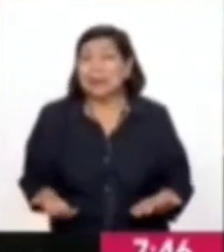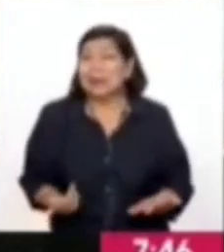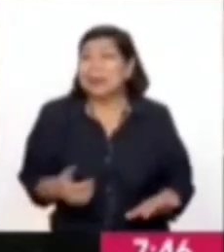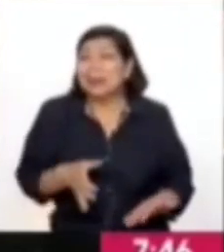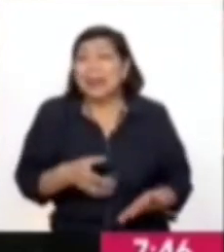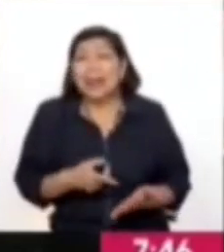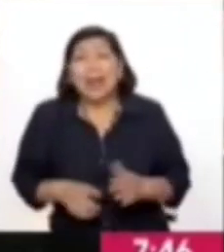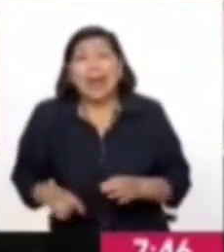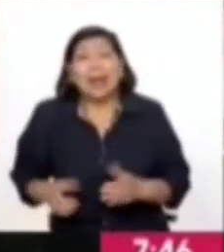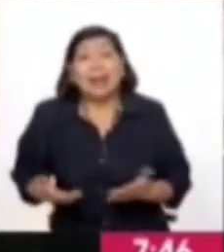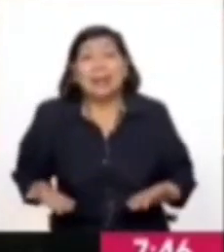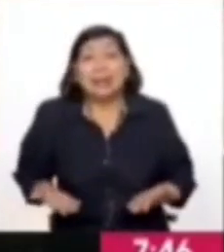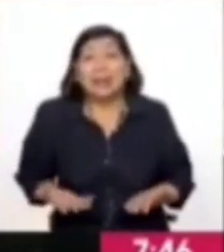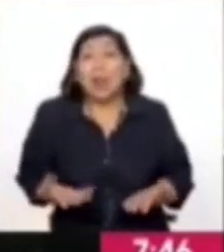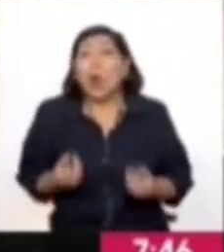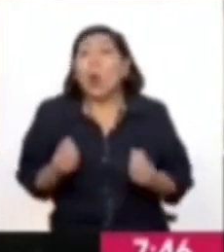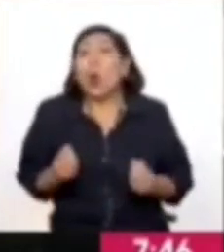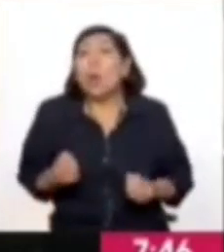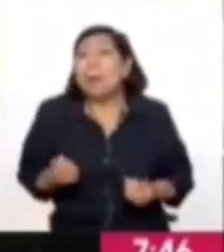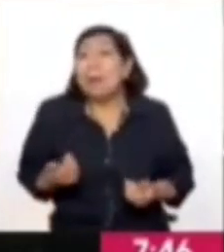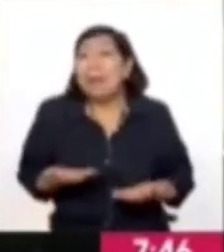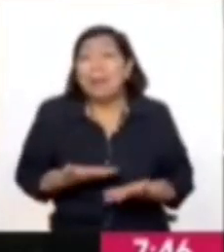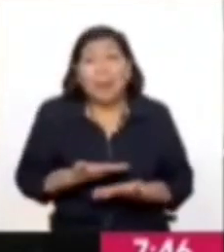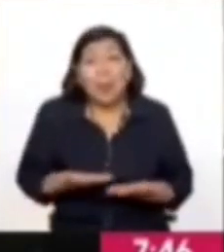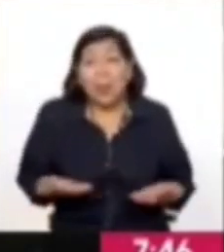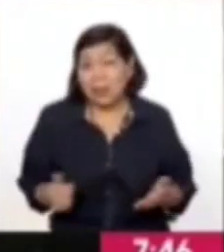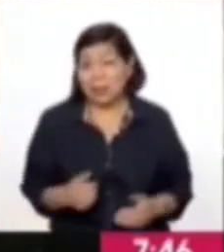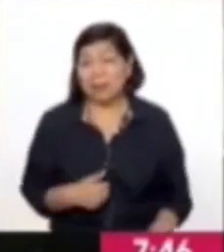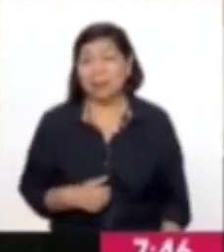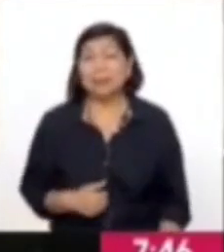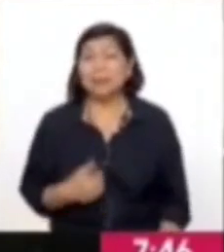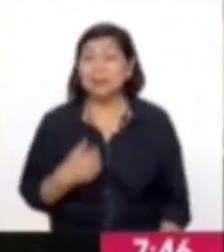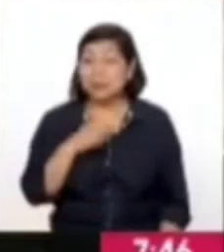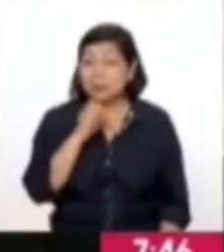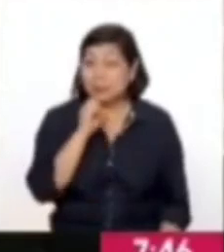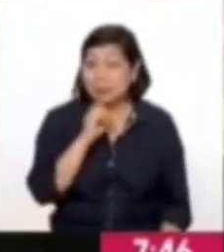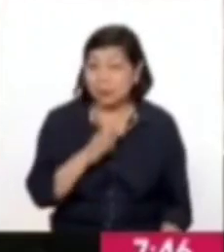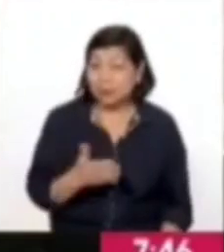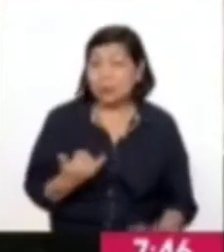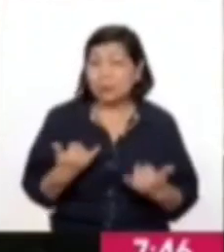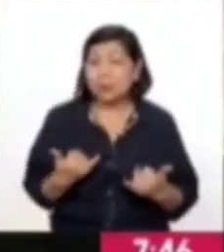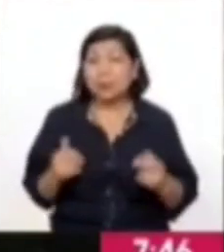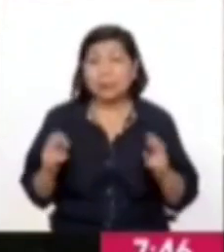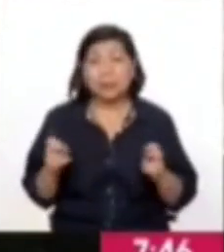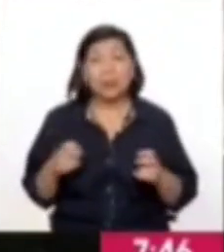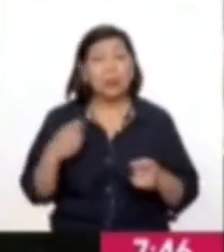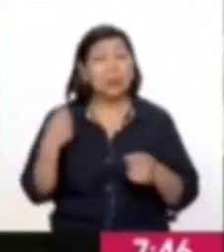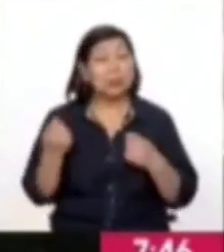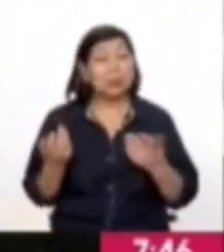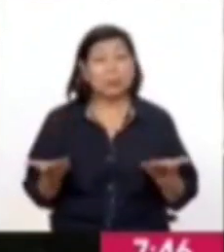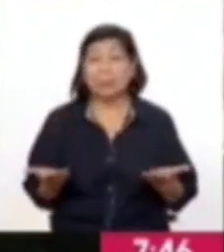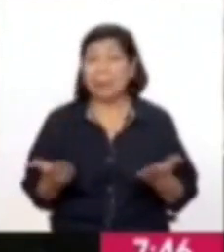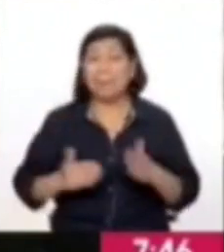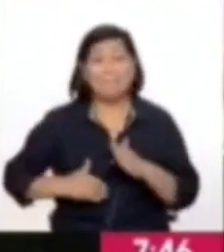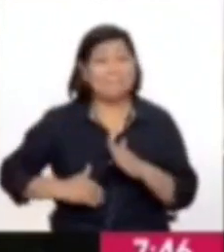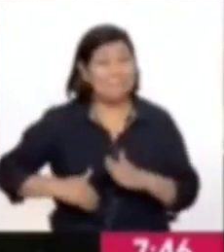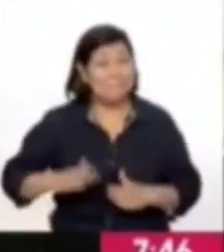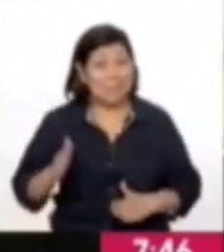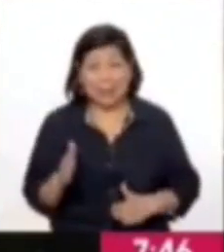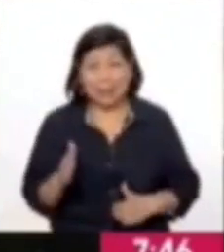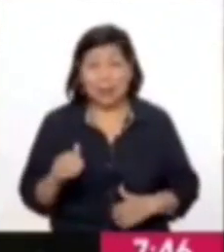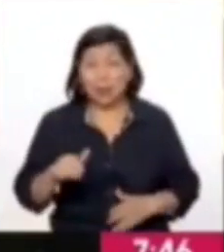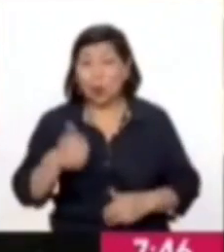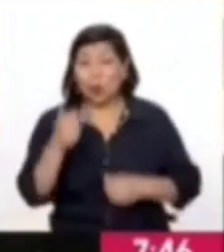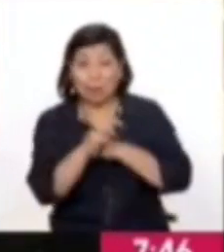no sabemos cómo recuperar. Ahora, lo que quería explicarte en el tema del turismo es que la mayoría de